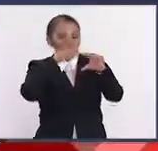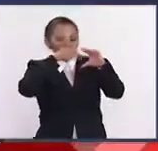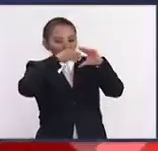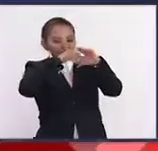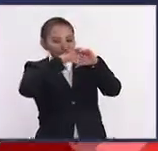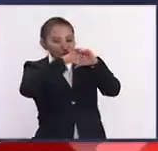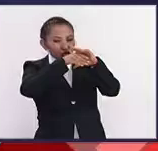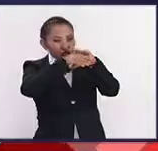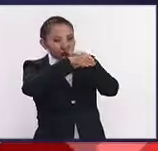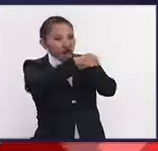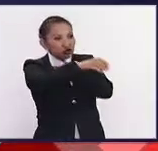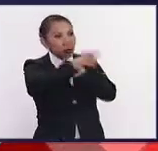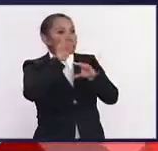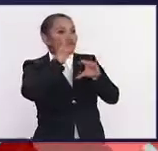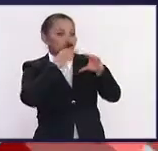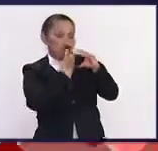centro